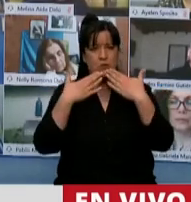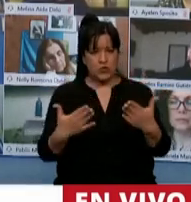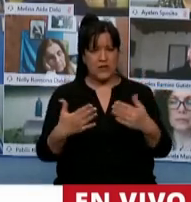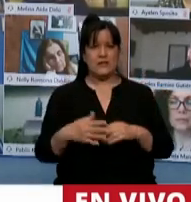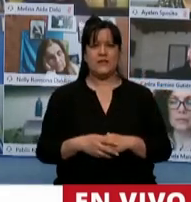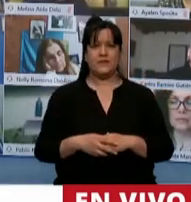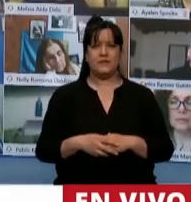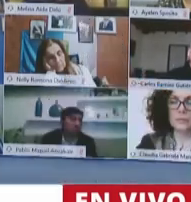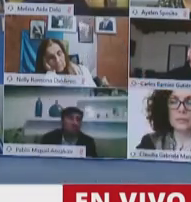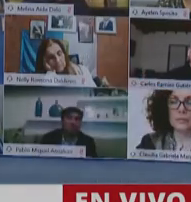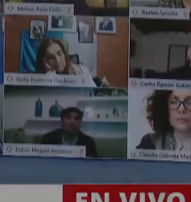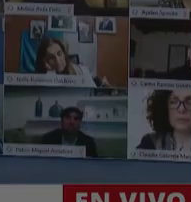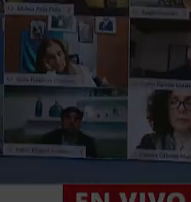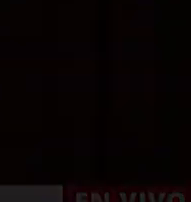Gracias, diputado.